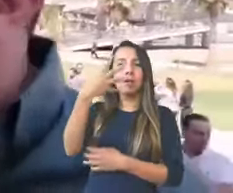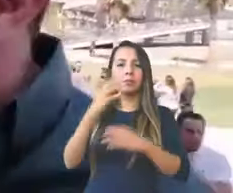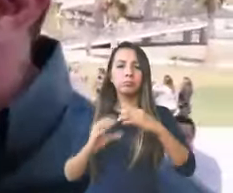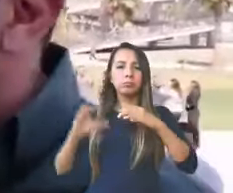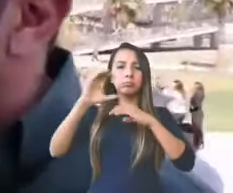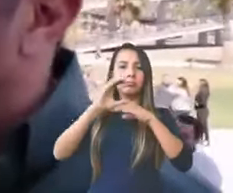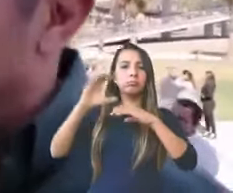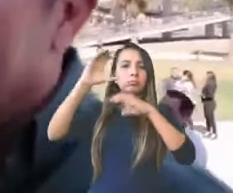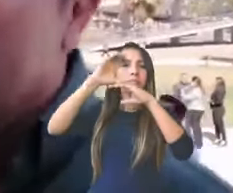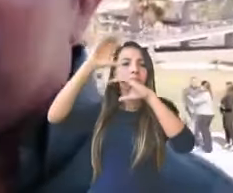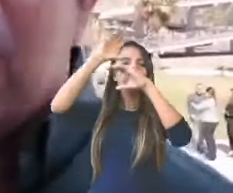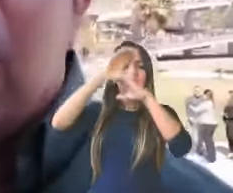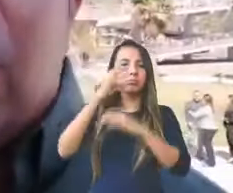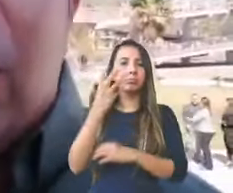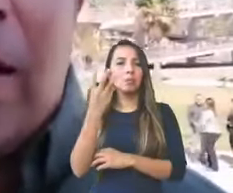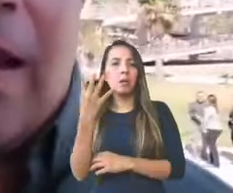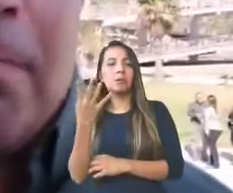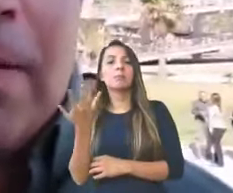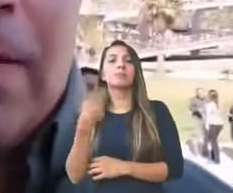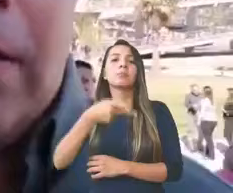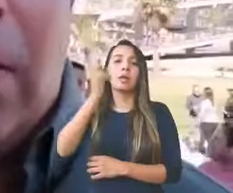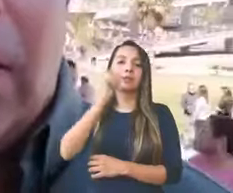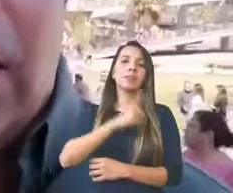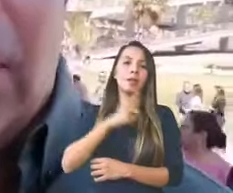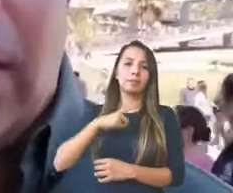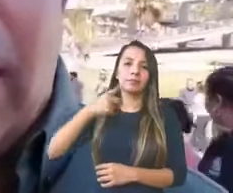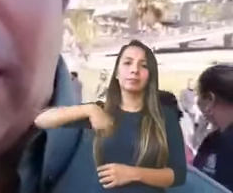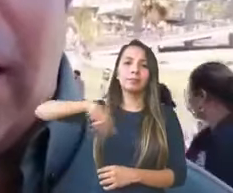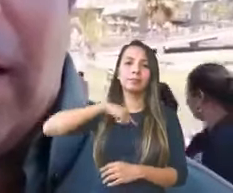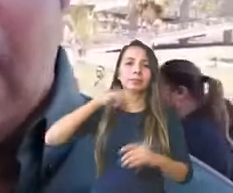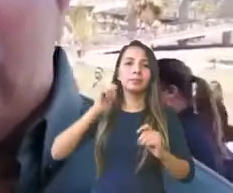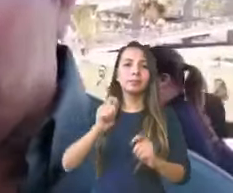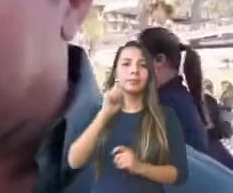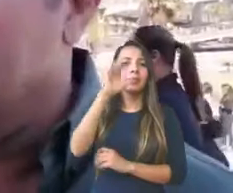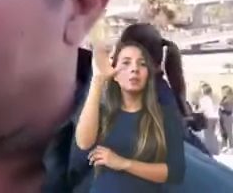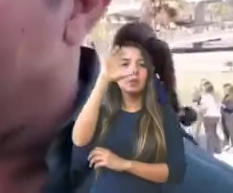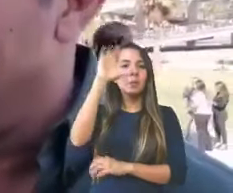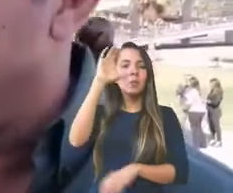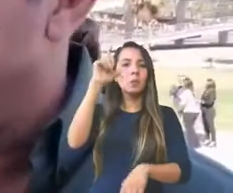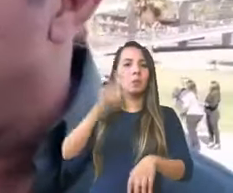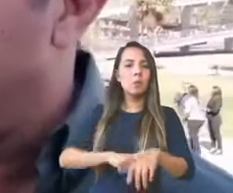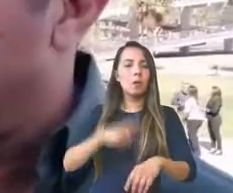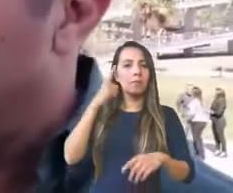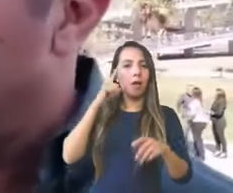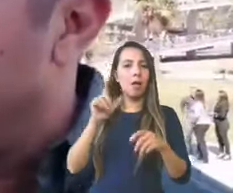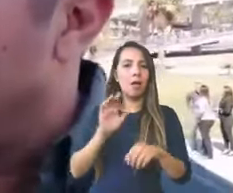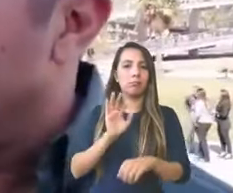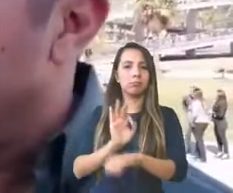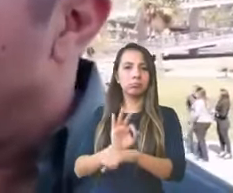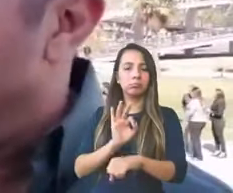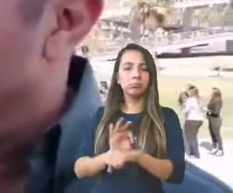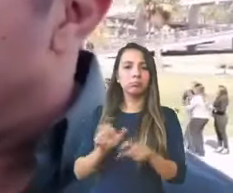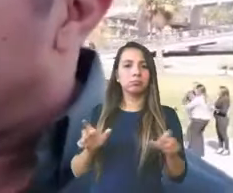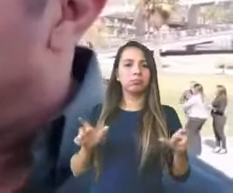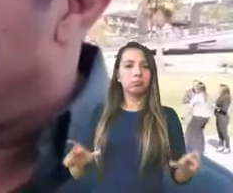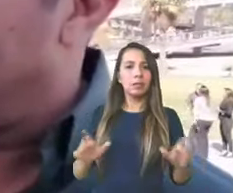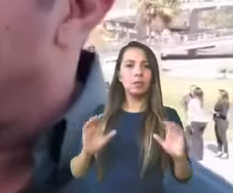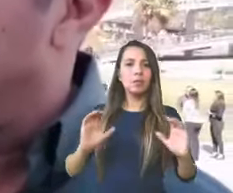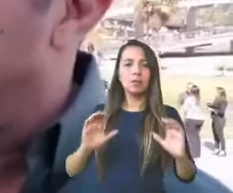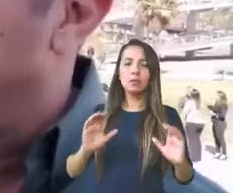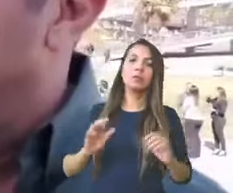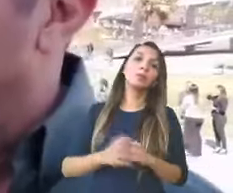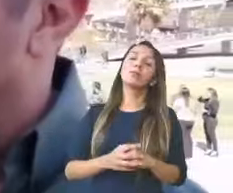sí tenemos nosotros que seguir con la cultura de la prevención en materia de protección civil. Y es por eso que hoy, como ya es